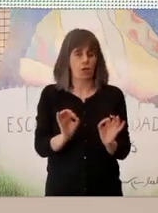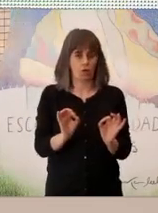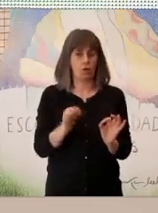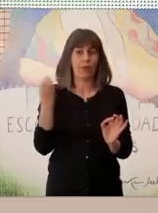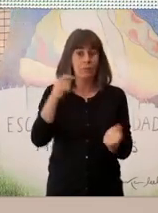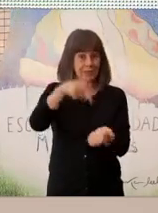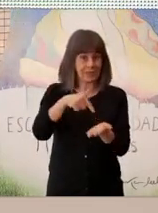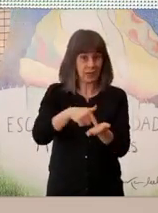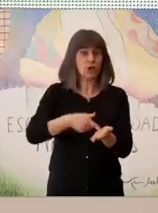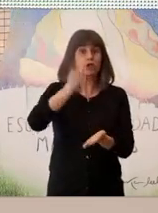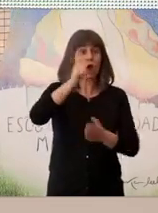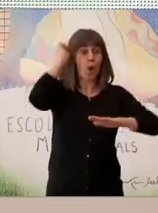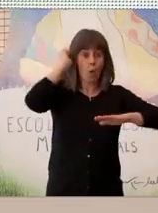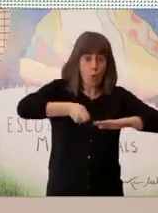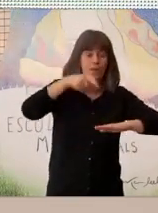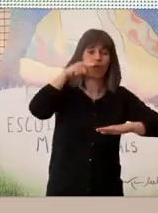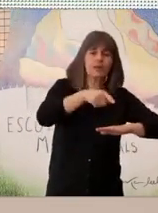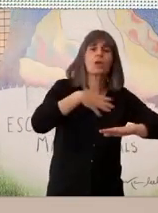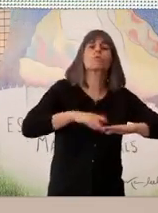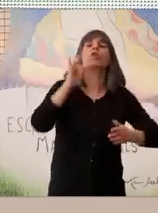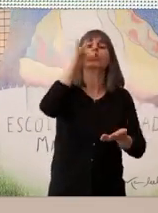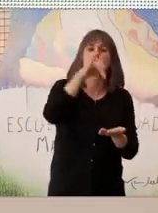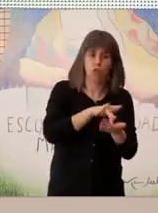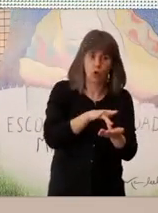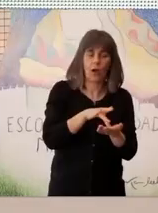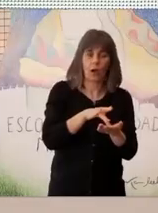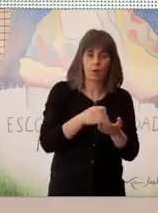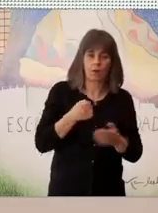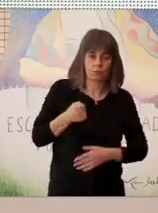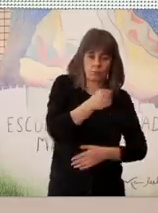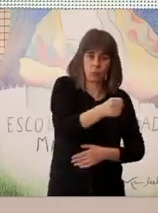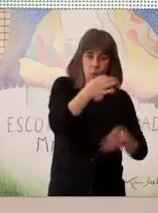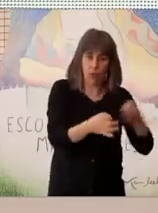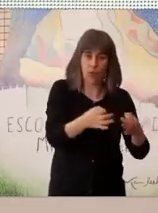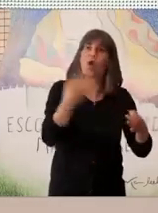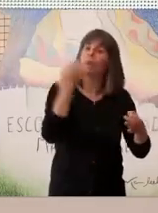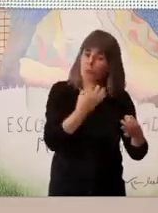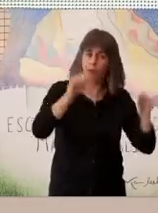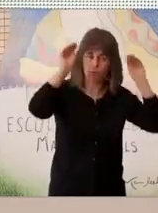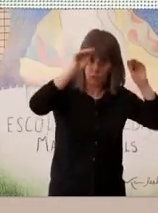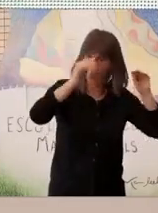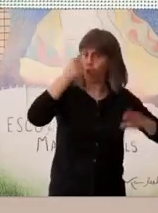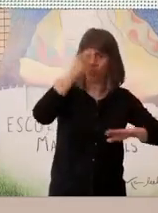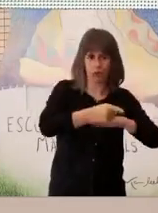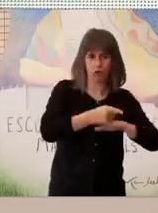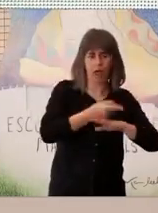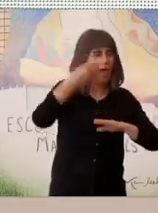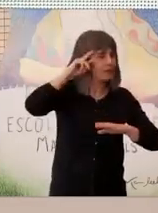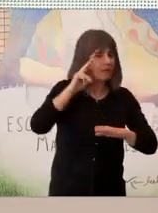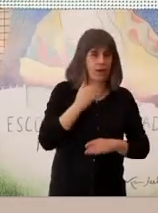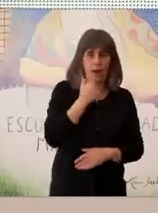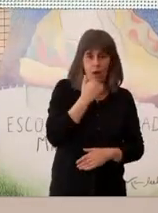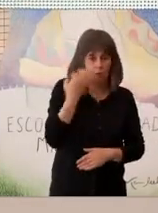esos jueces y juezas que van a esos juzgados tienen esa especialización. Si no se hace esa especialización, formación obligatoria, por lo menos. Vamos a